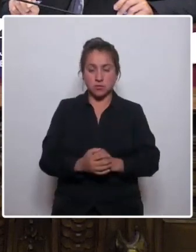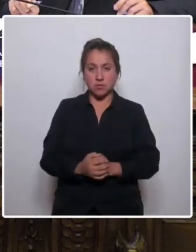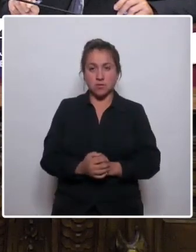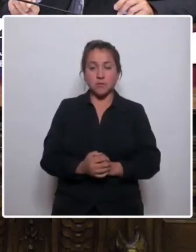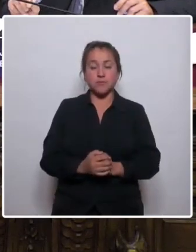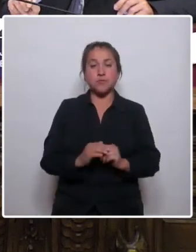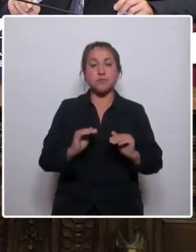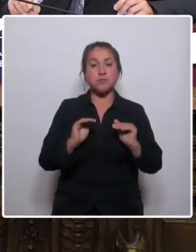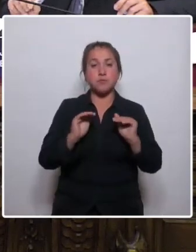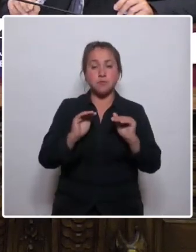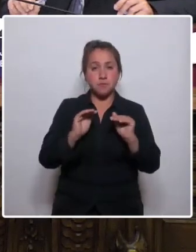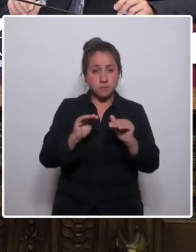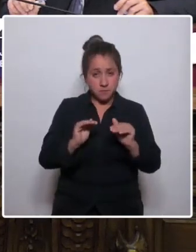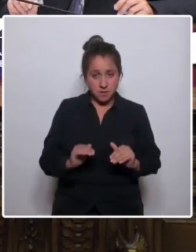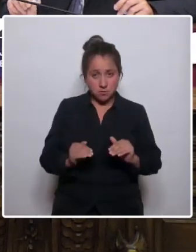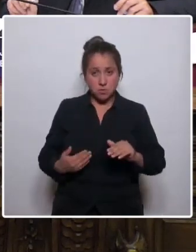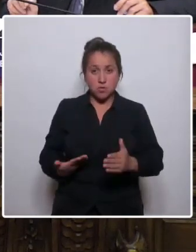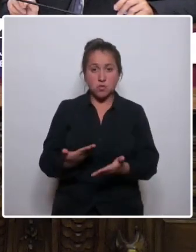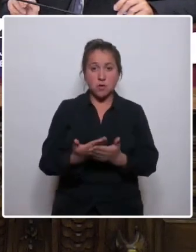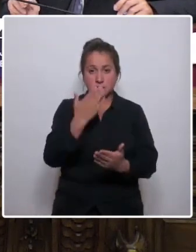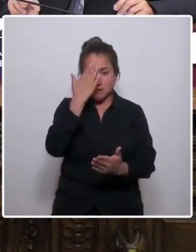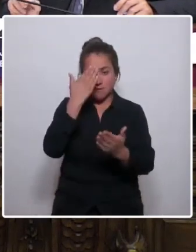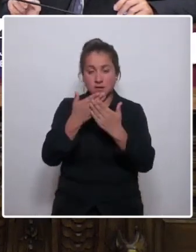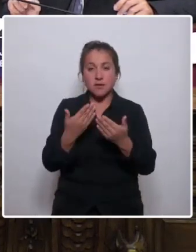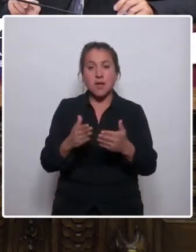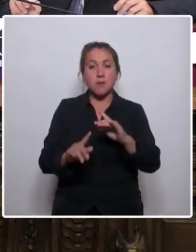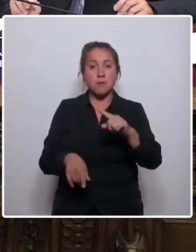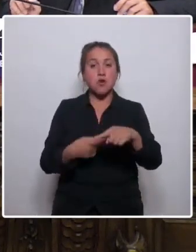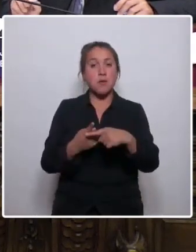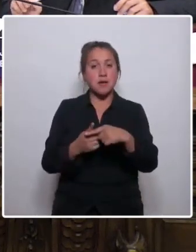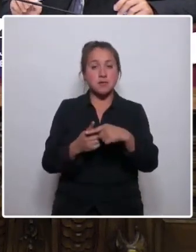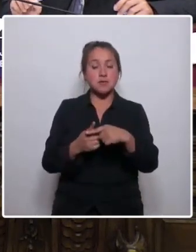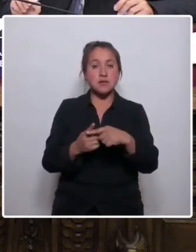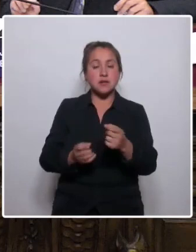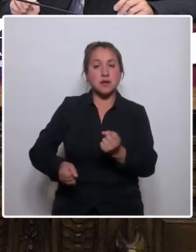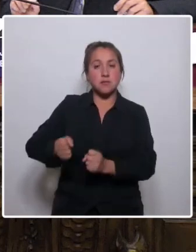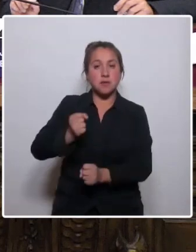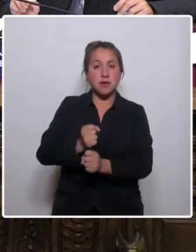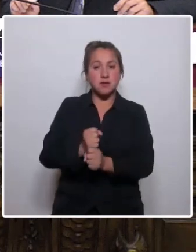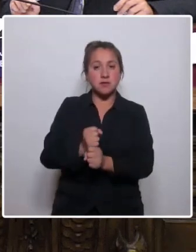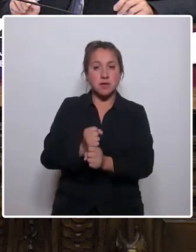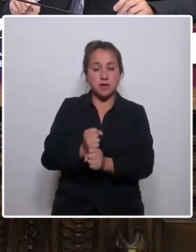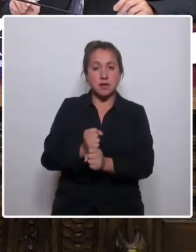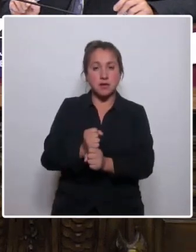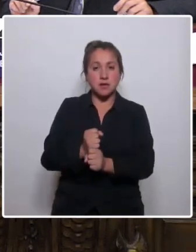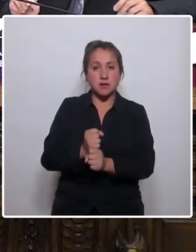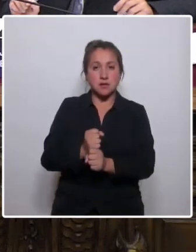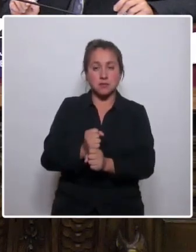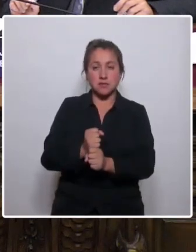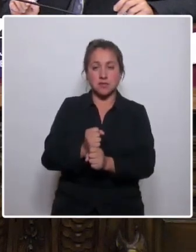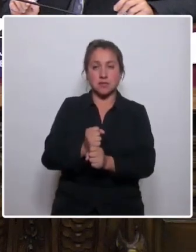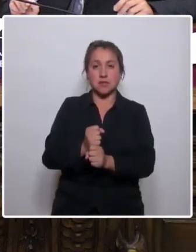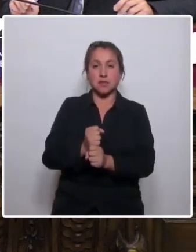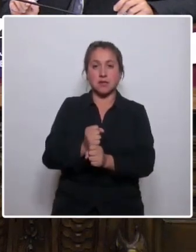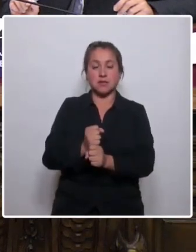Lo mismo ocurre con la propuesta de Frente Amplio Más para reemplazar Terna por Quina.